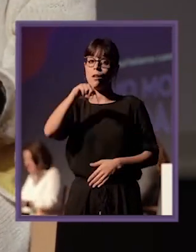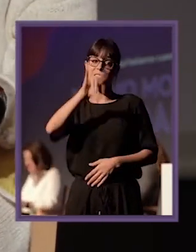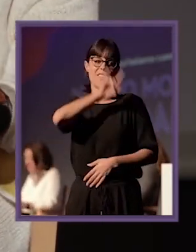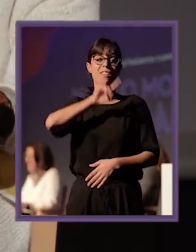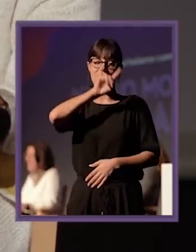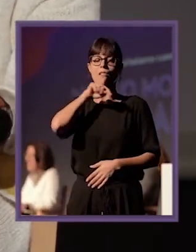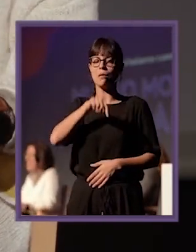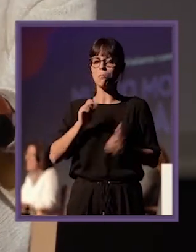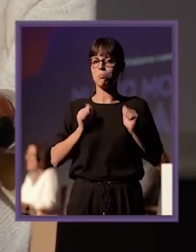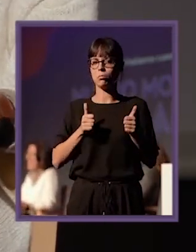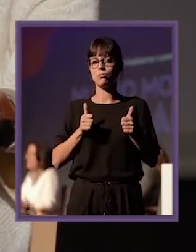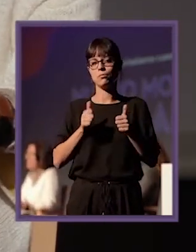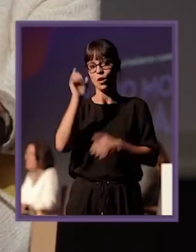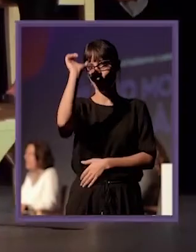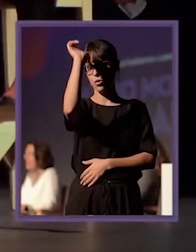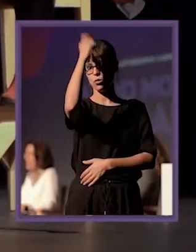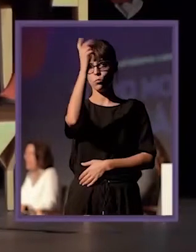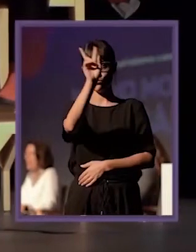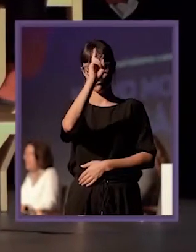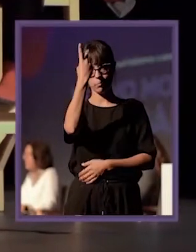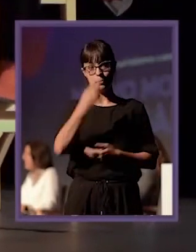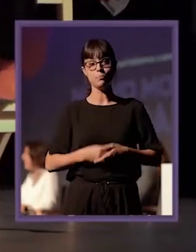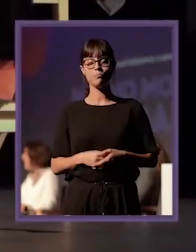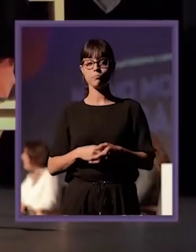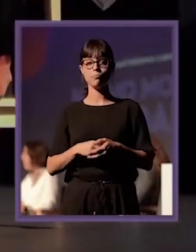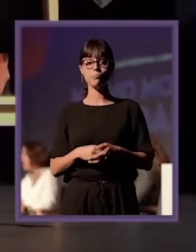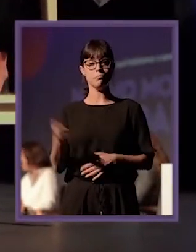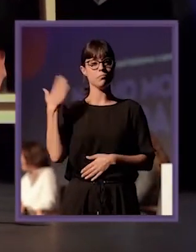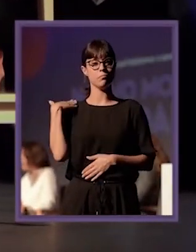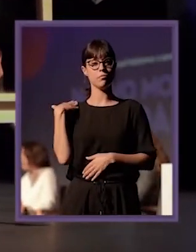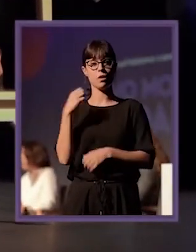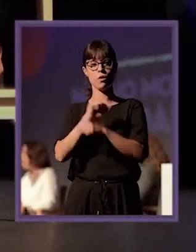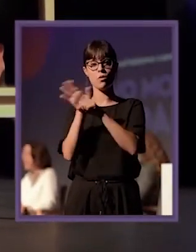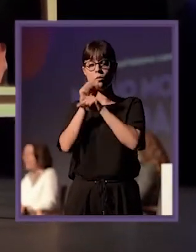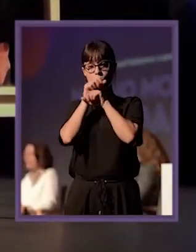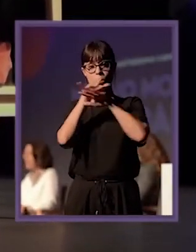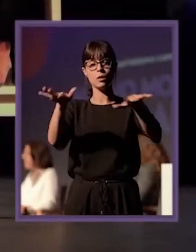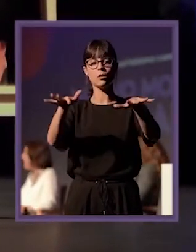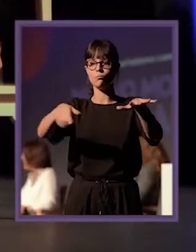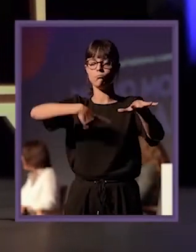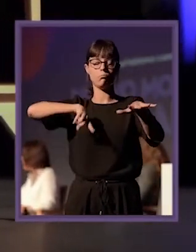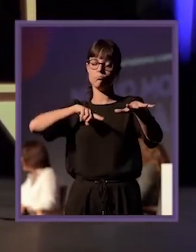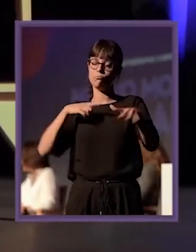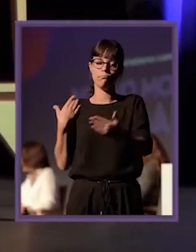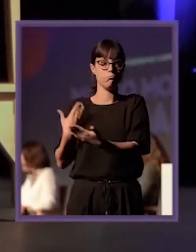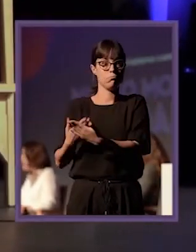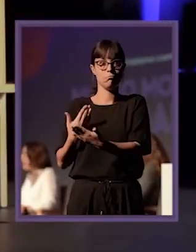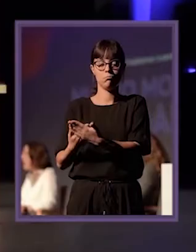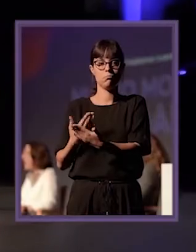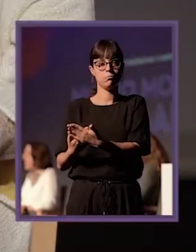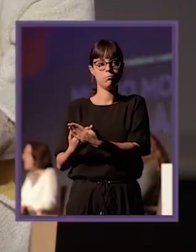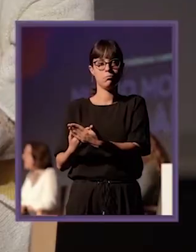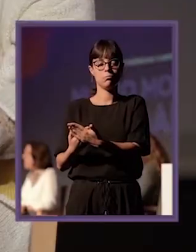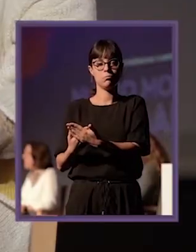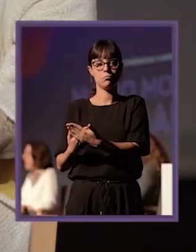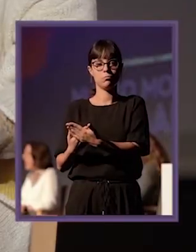Vamos a empezar por ahí. Esta pandemia nos ha dejado clarísimo que podemos poner el punto muerto, el freno, usemos la analogía